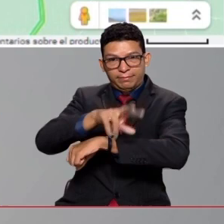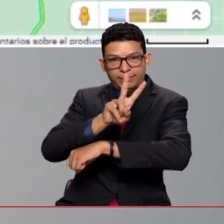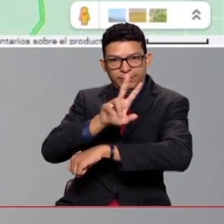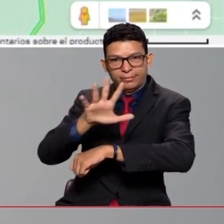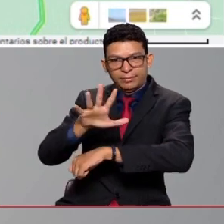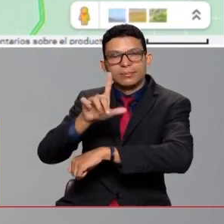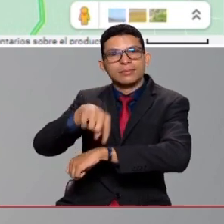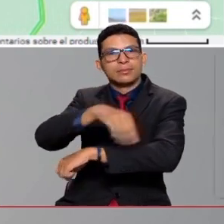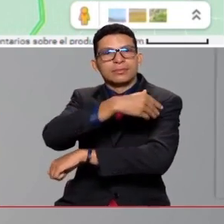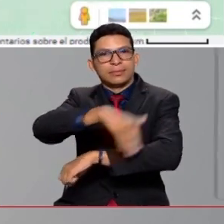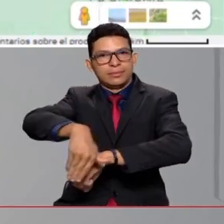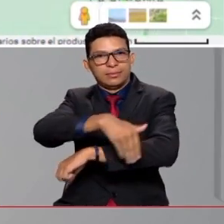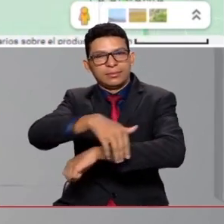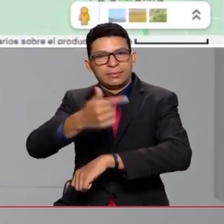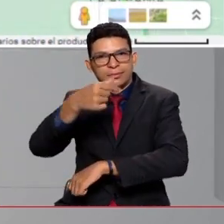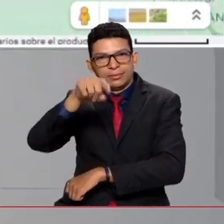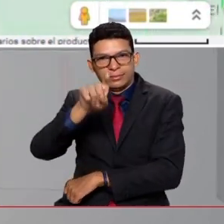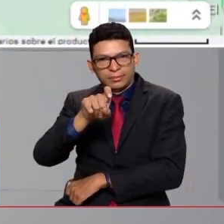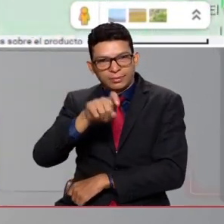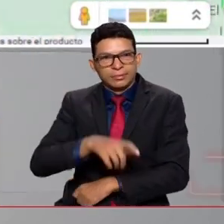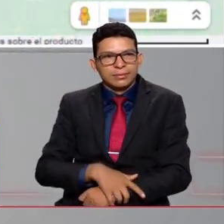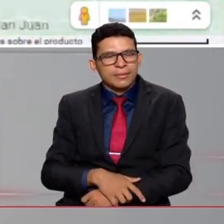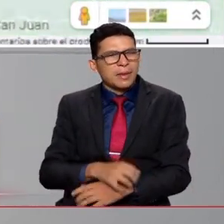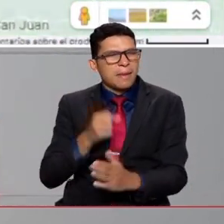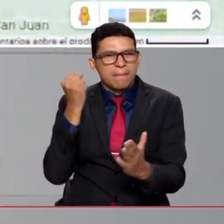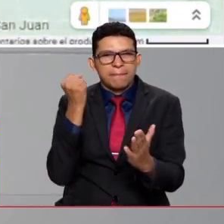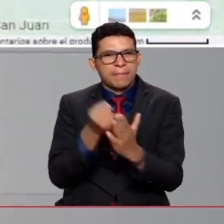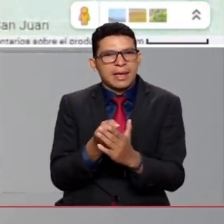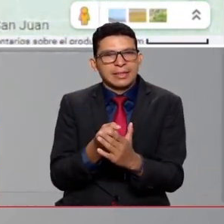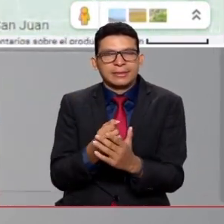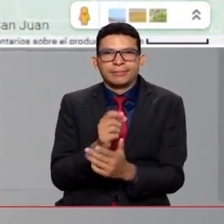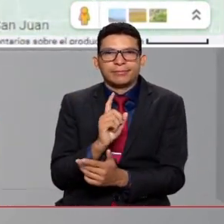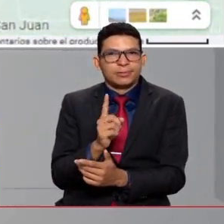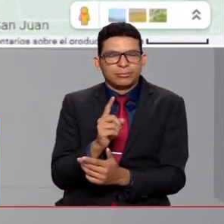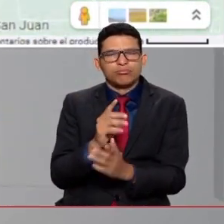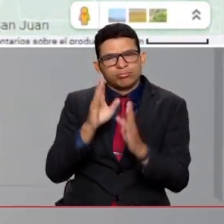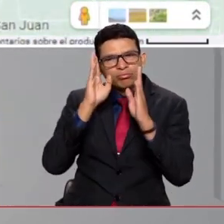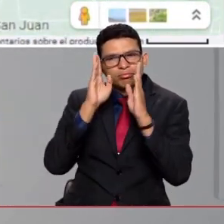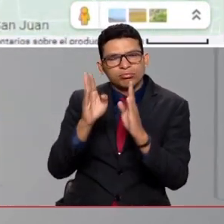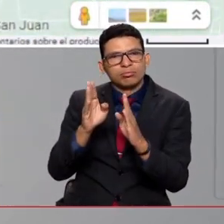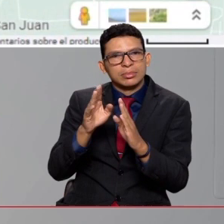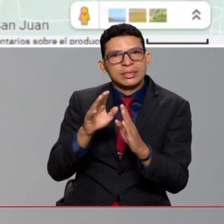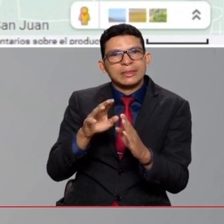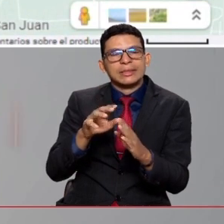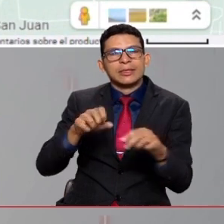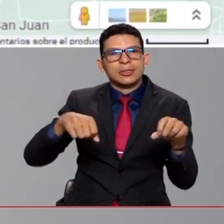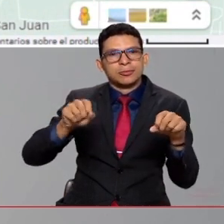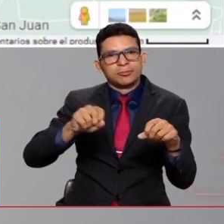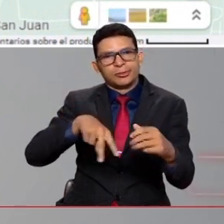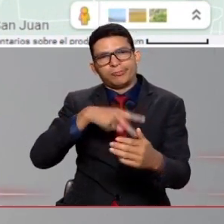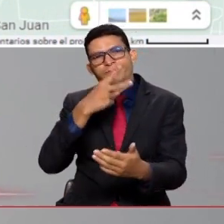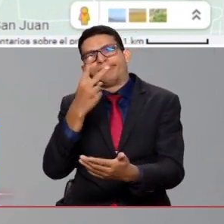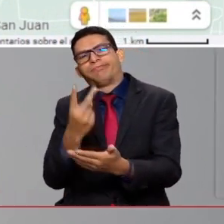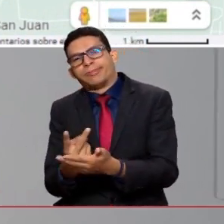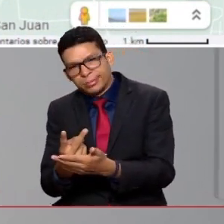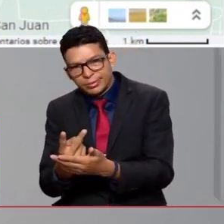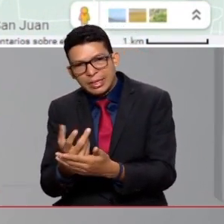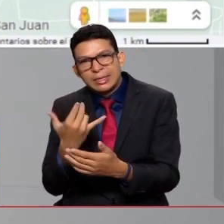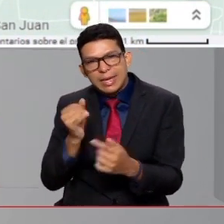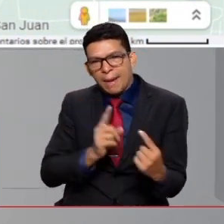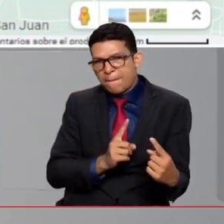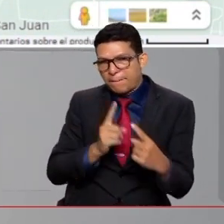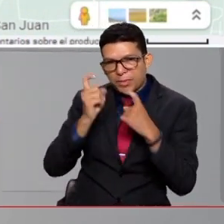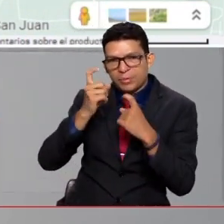la calle 16. Se presentó un incidente vial atendido, hubo un volcamiento de un motociclista. Esta persona ya fue trasladada a un